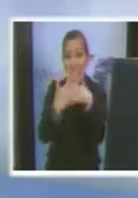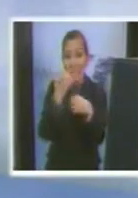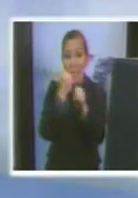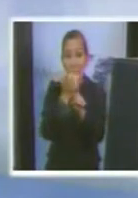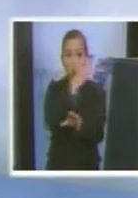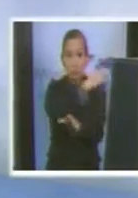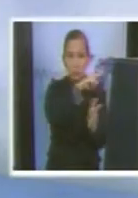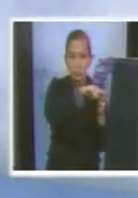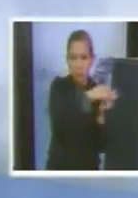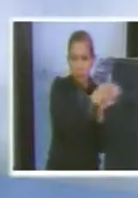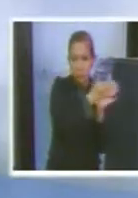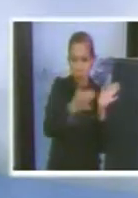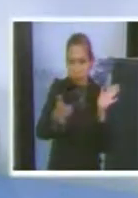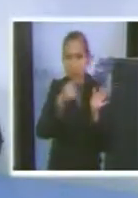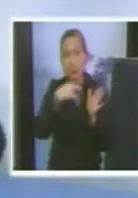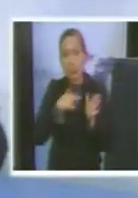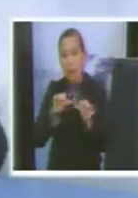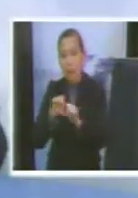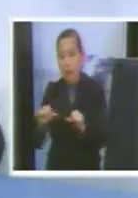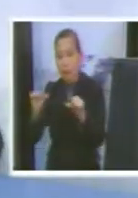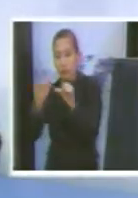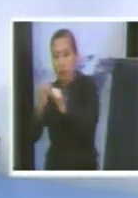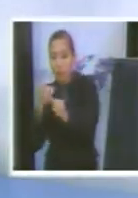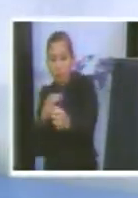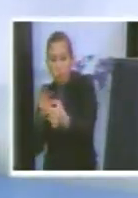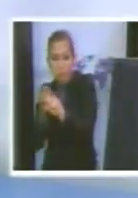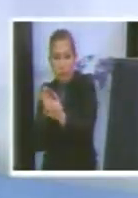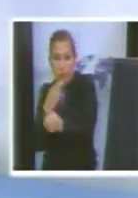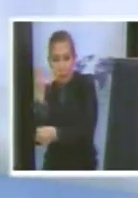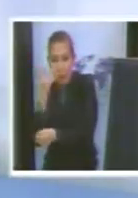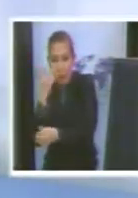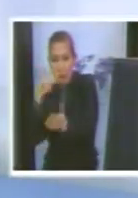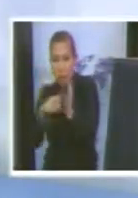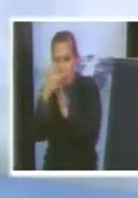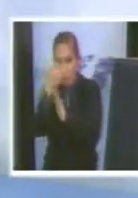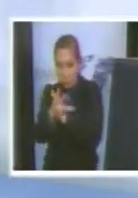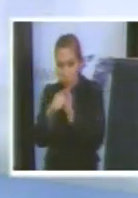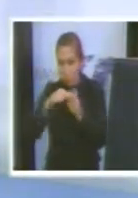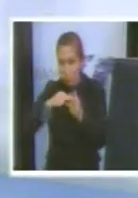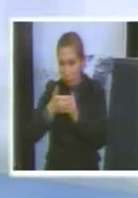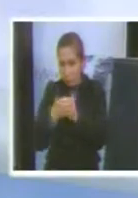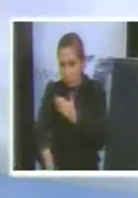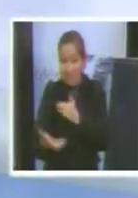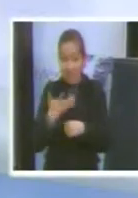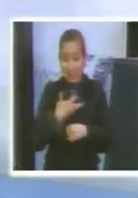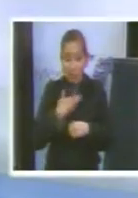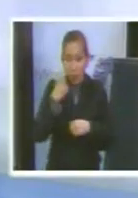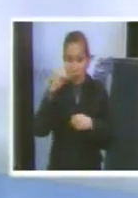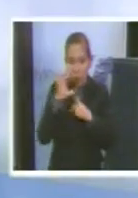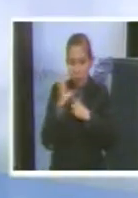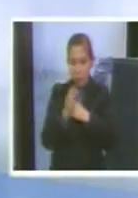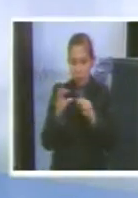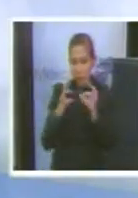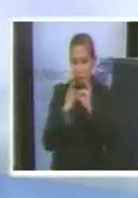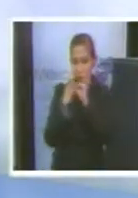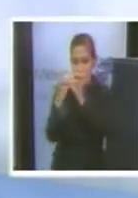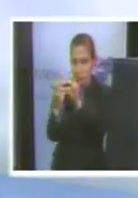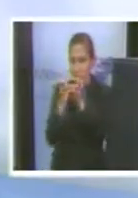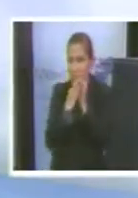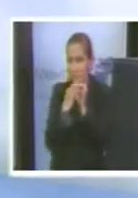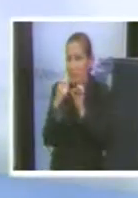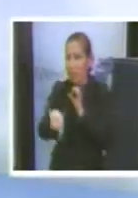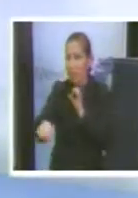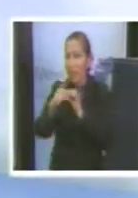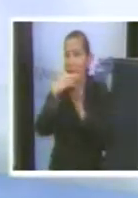años. Tenemos una asociación estratégica de 2008 y tenemos un comité conjunto